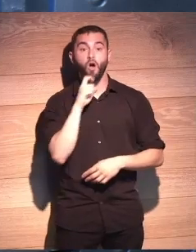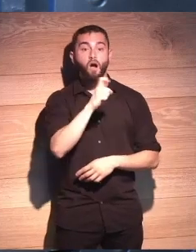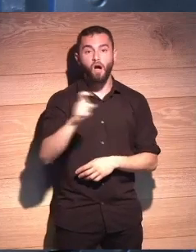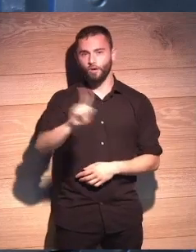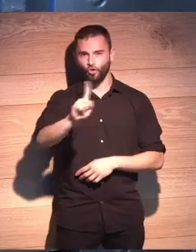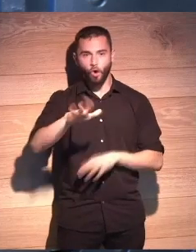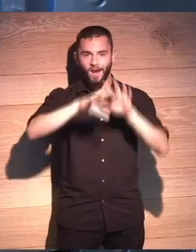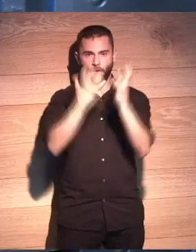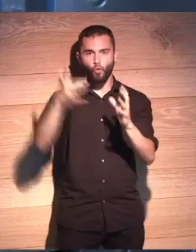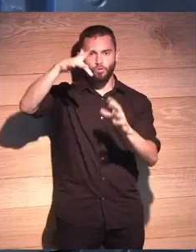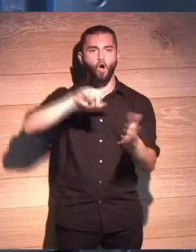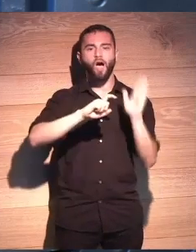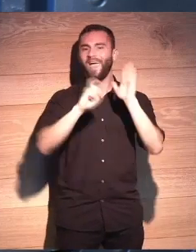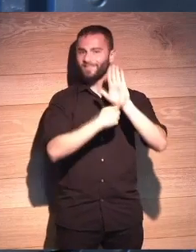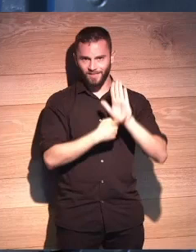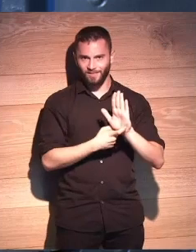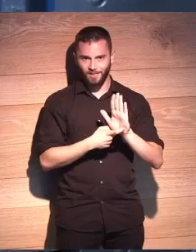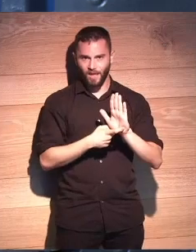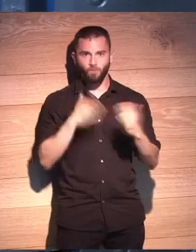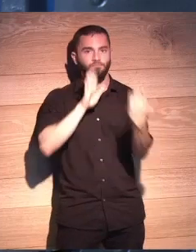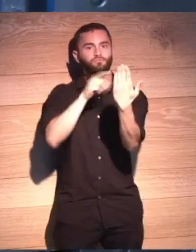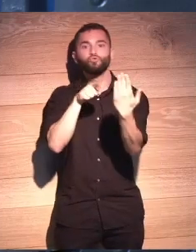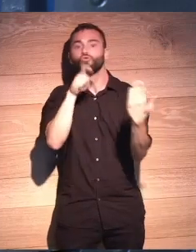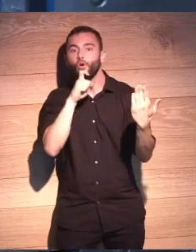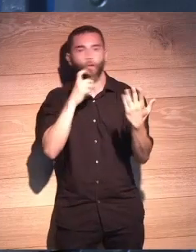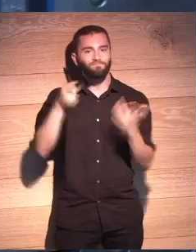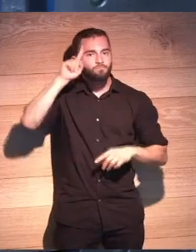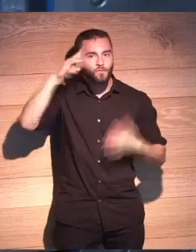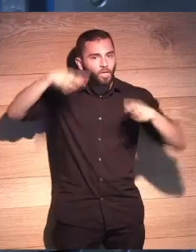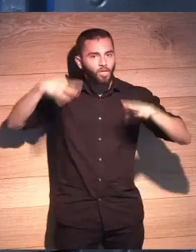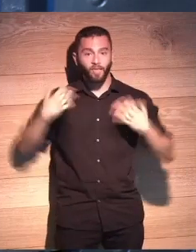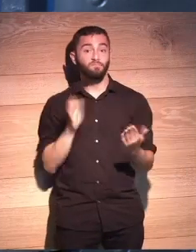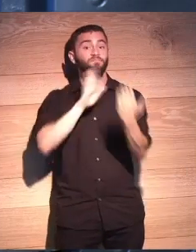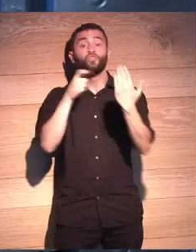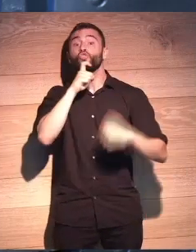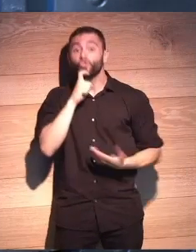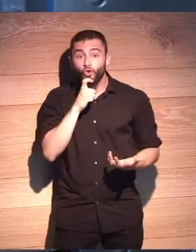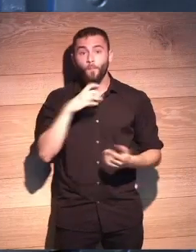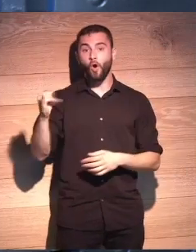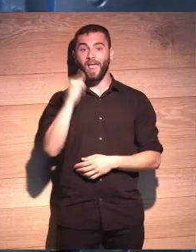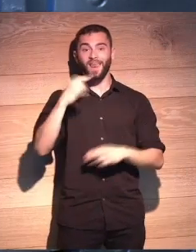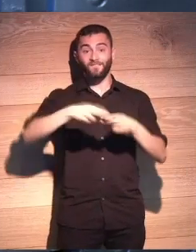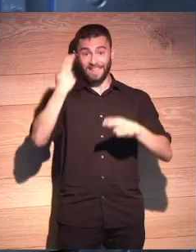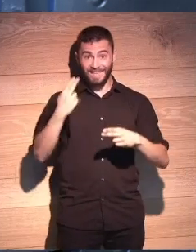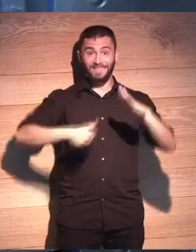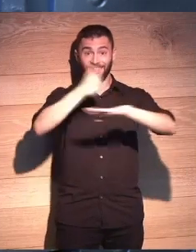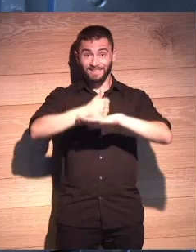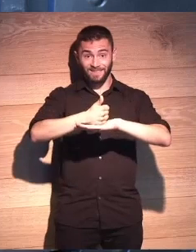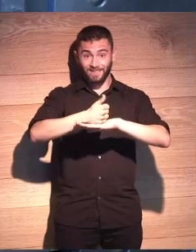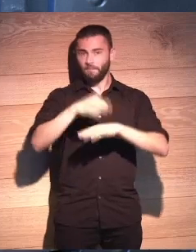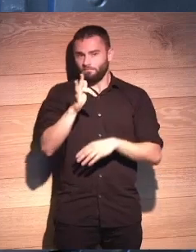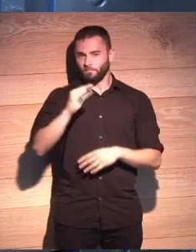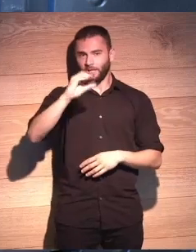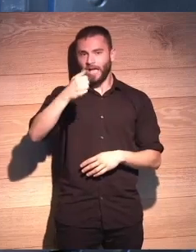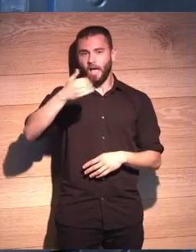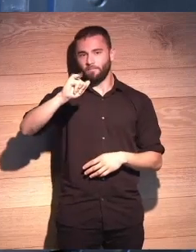en el mundo entero. No se sabe muy bien cómo afrontarlo. ¿Y cómo se afronta esto? El jefe de los taxistas y de